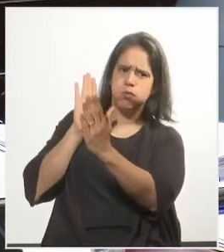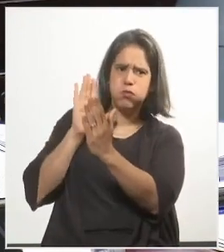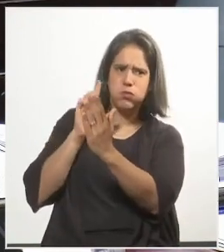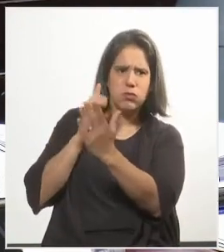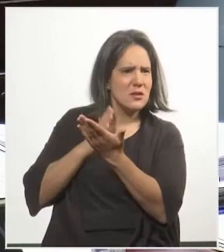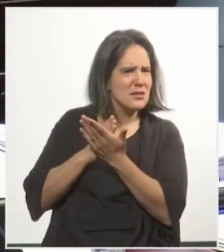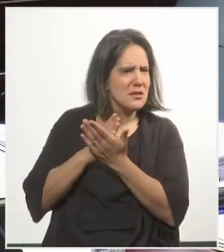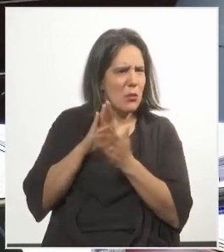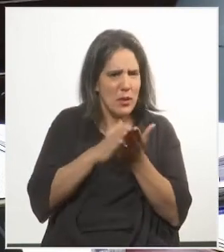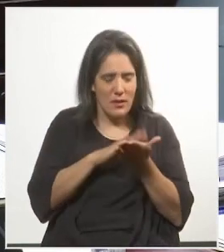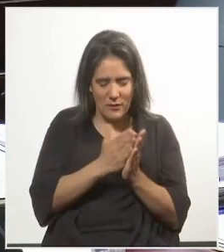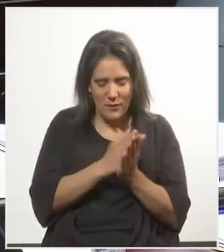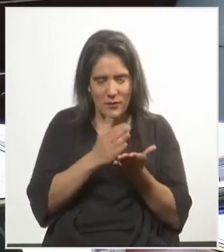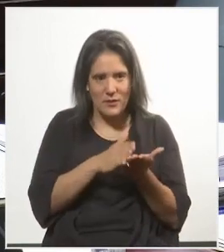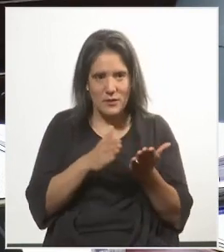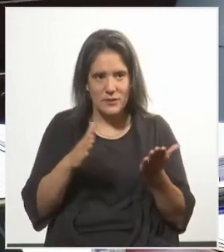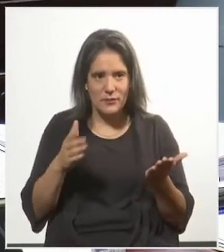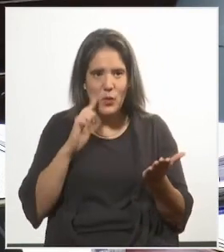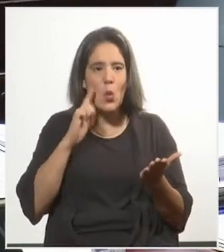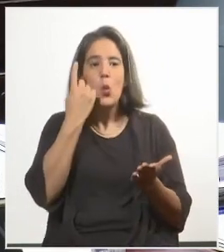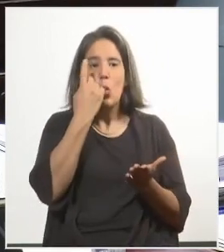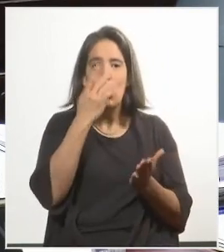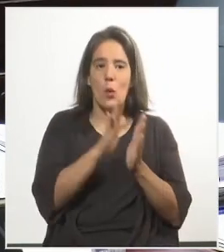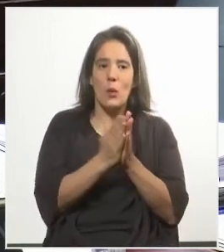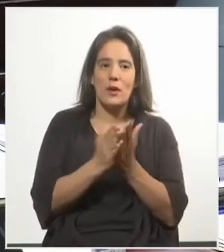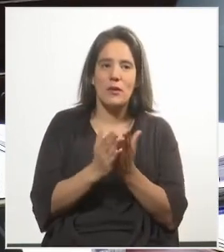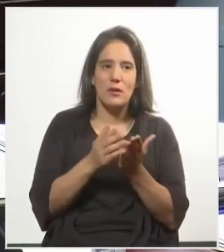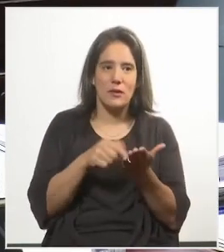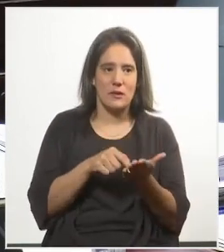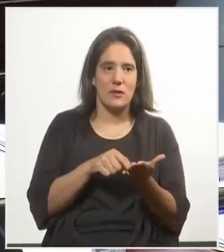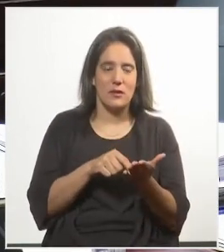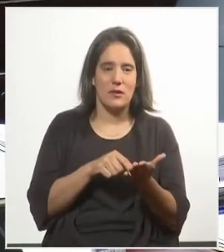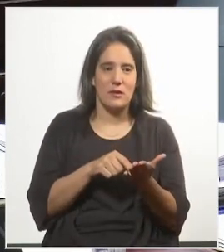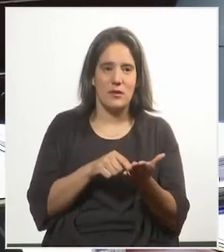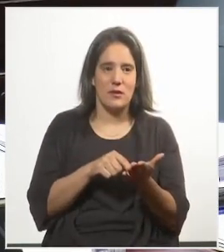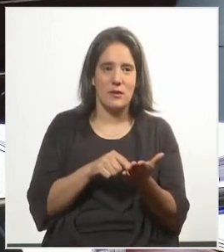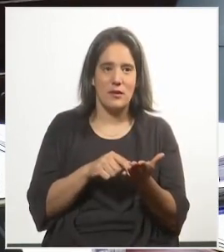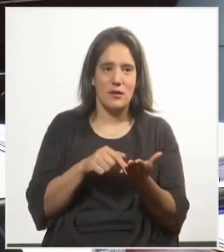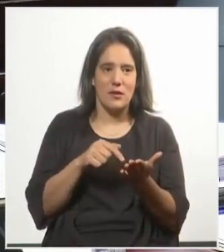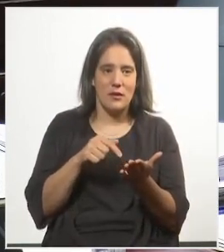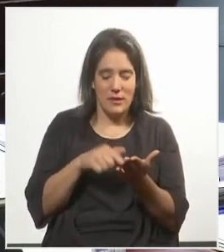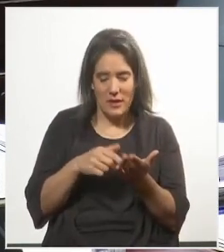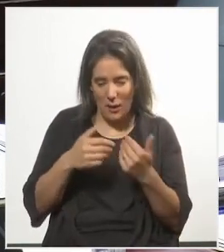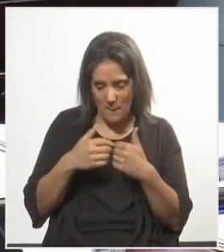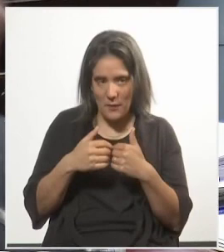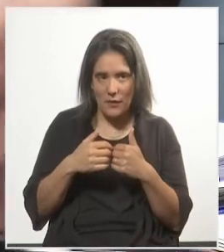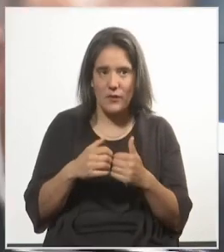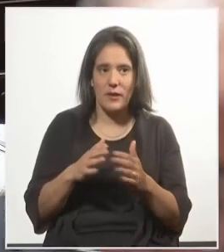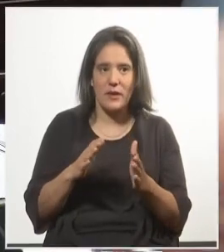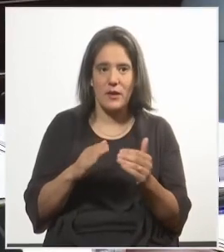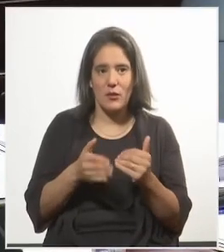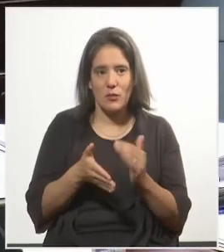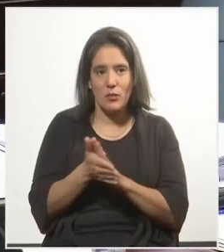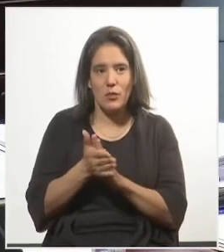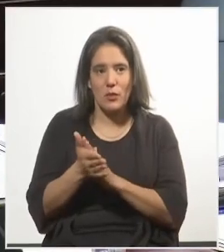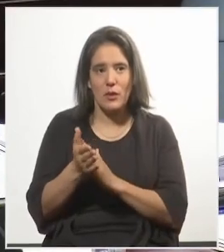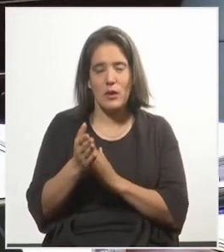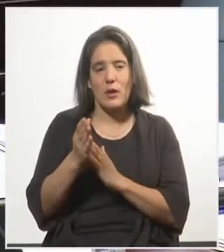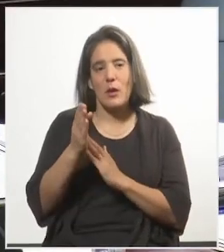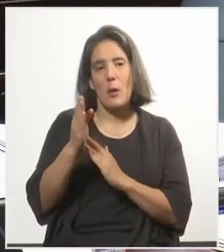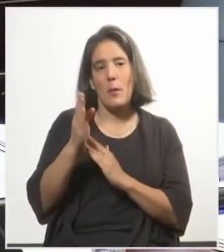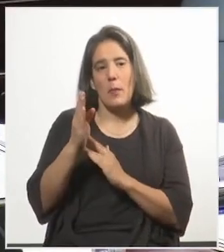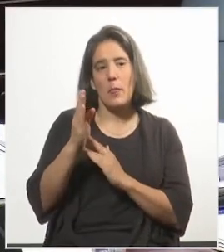Estaba siempre un libro de quien se inició en el trotskismo y terminó en el peronismo,